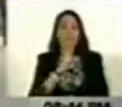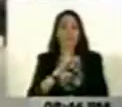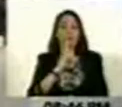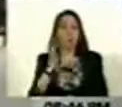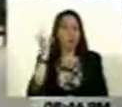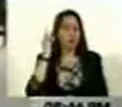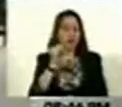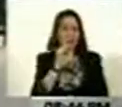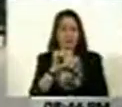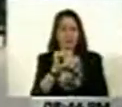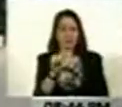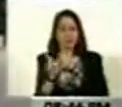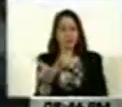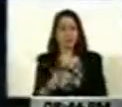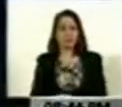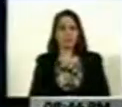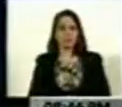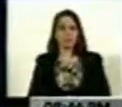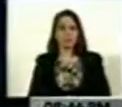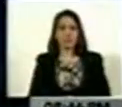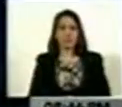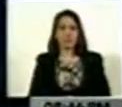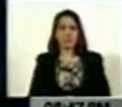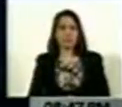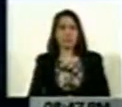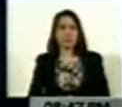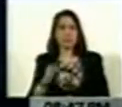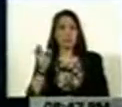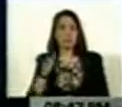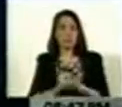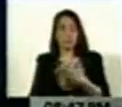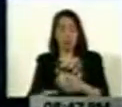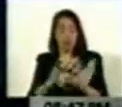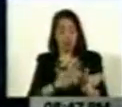Raquel Ramírez, La Noticia. Así se organizan